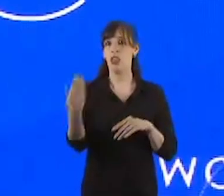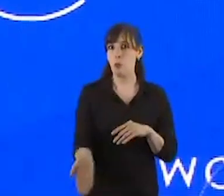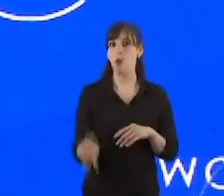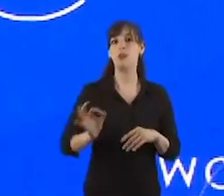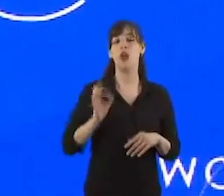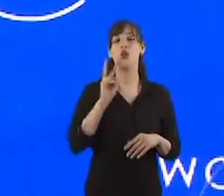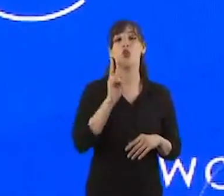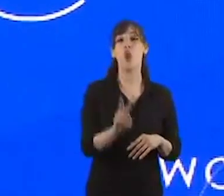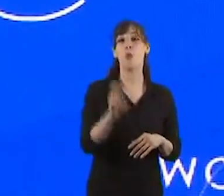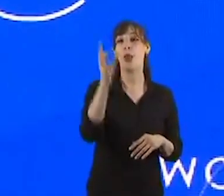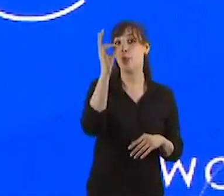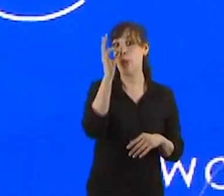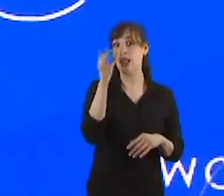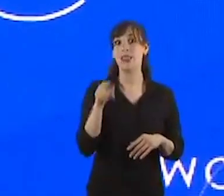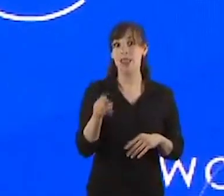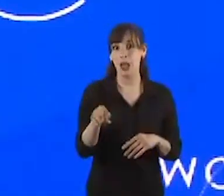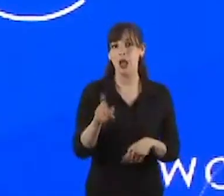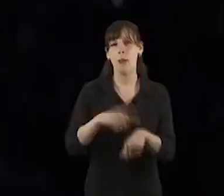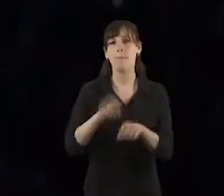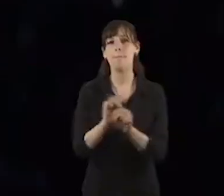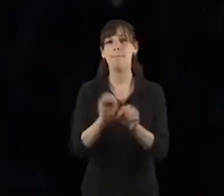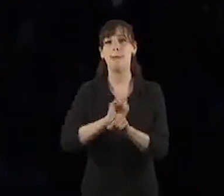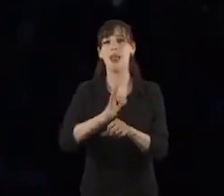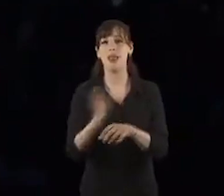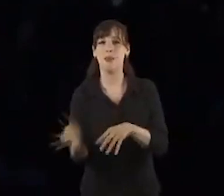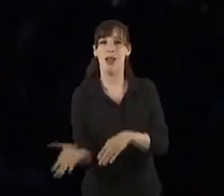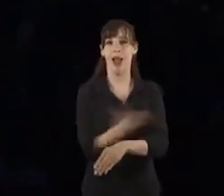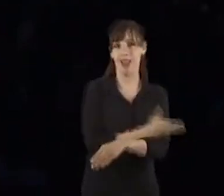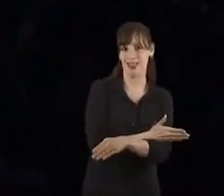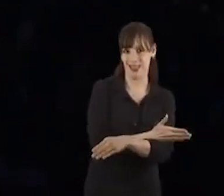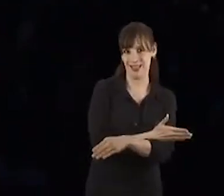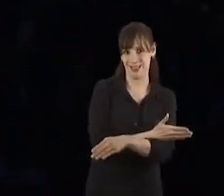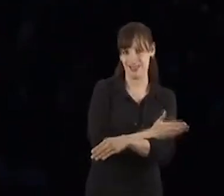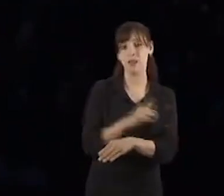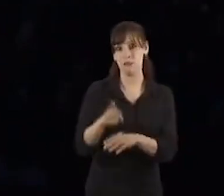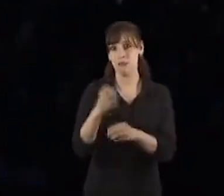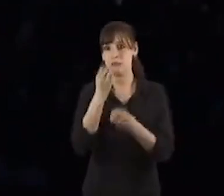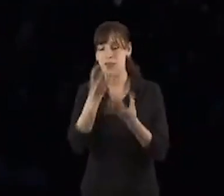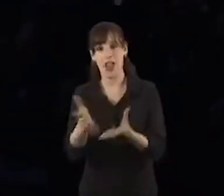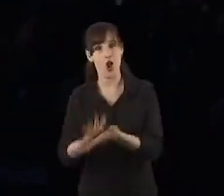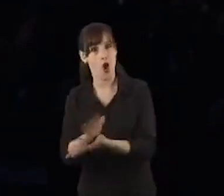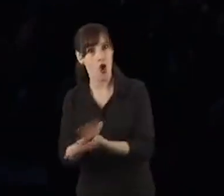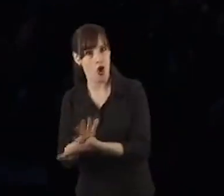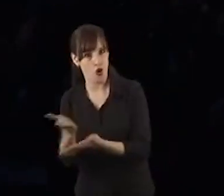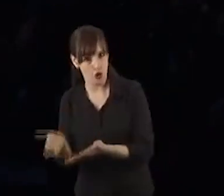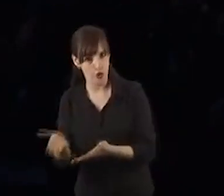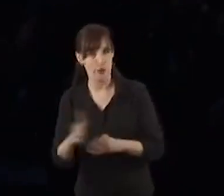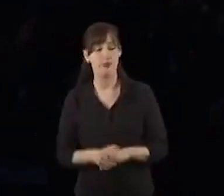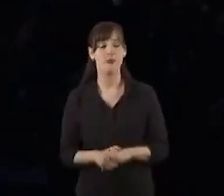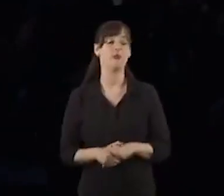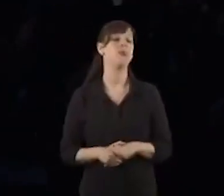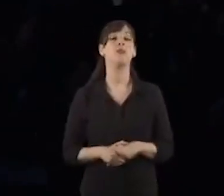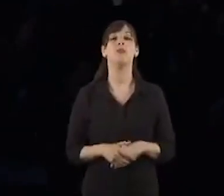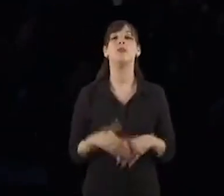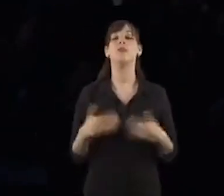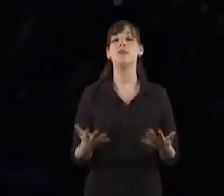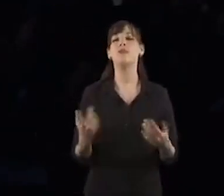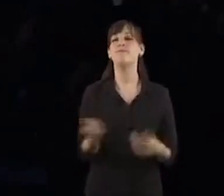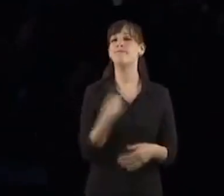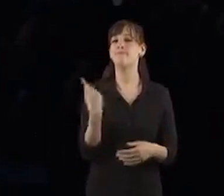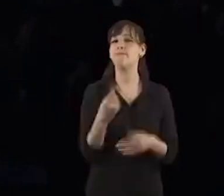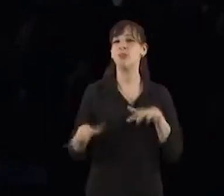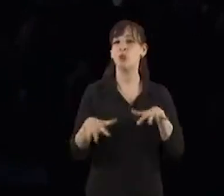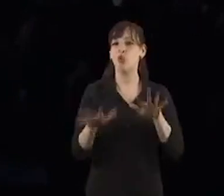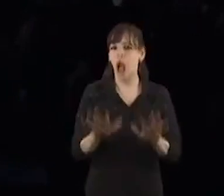año 2020, previo a la pandemia. La conclusión es obvia. Lejos de ser la causa de nuestros problemas,